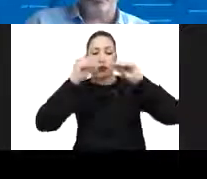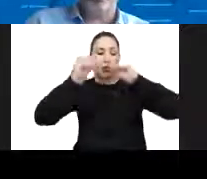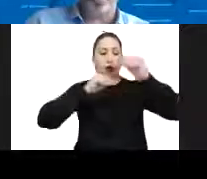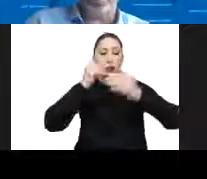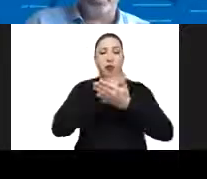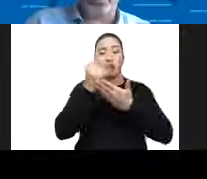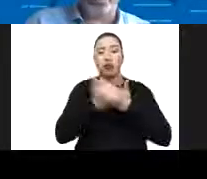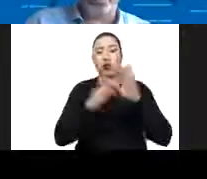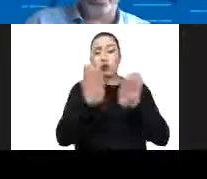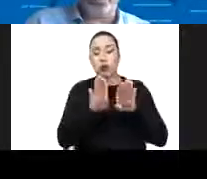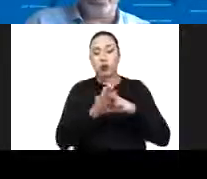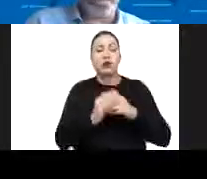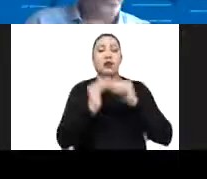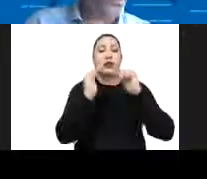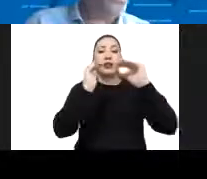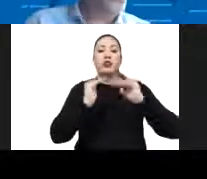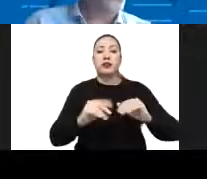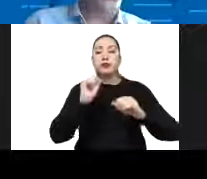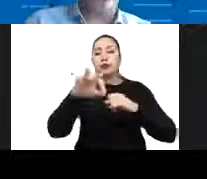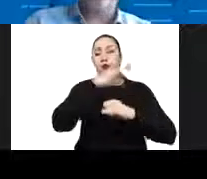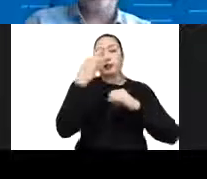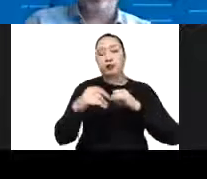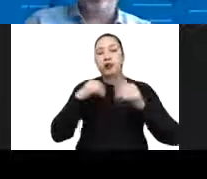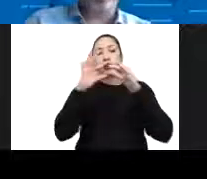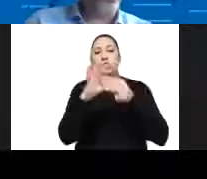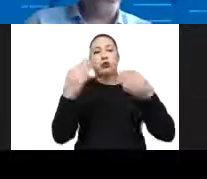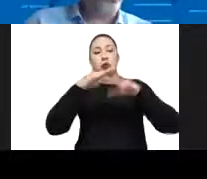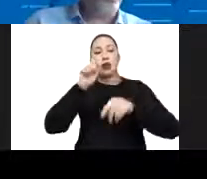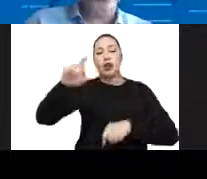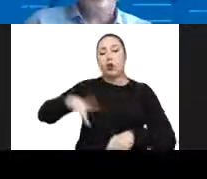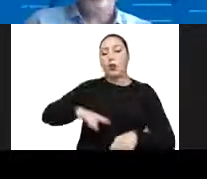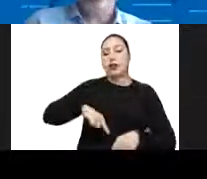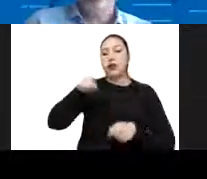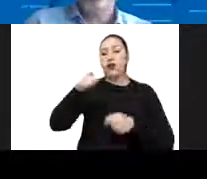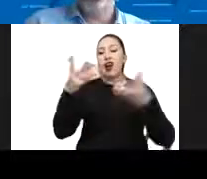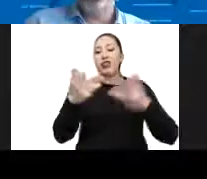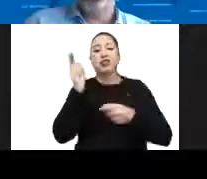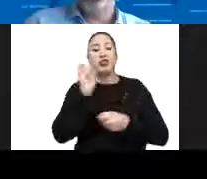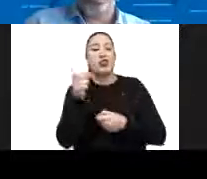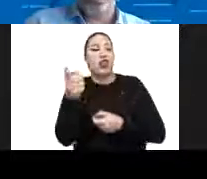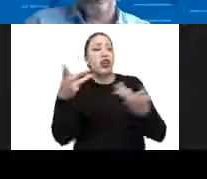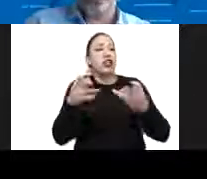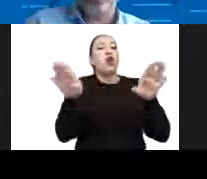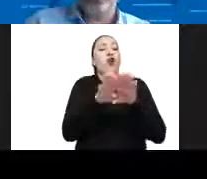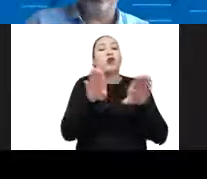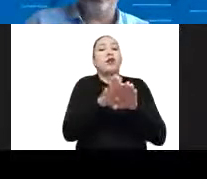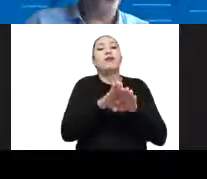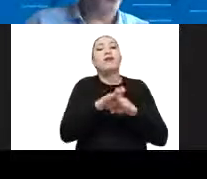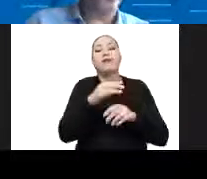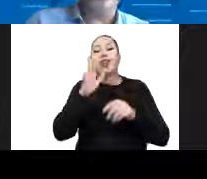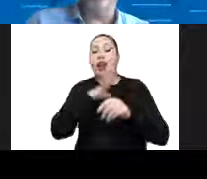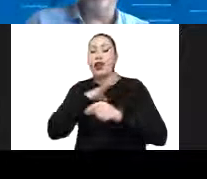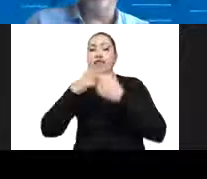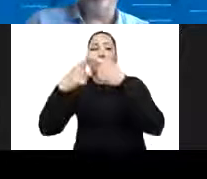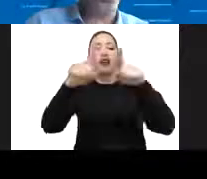ineficiencias sectoriales que tienen que ver con la gobernanza, y eso tiene que ver un poco con la falta de autonomía de los organismos